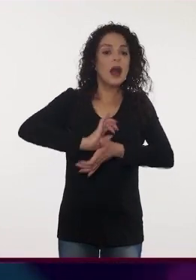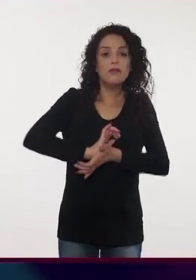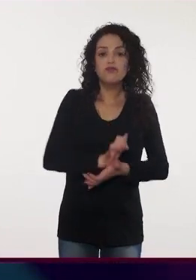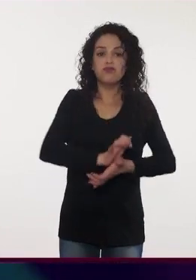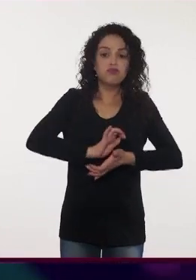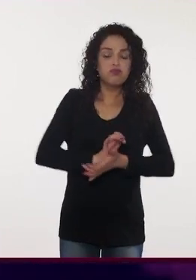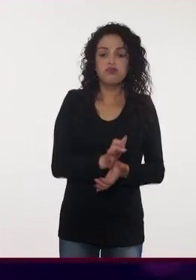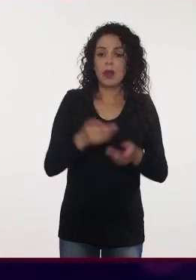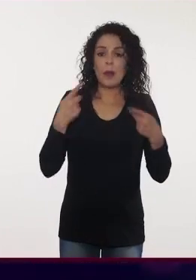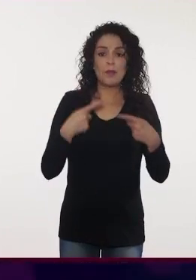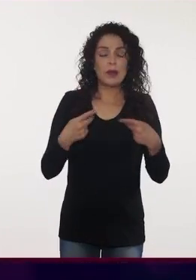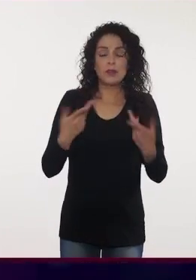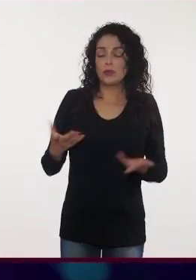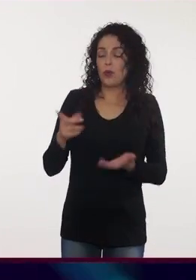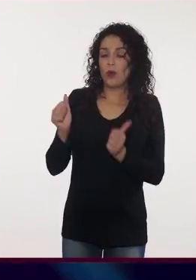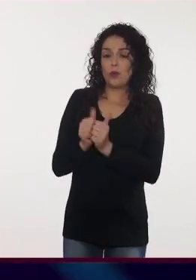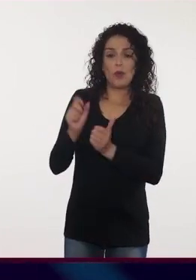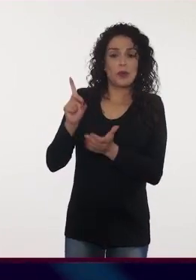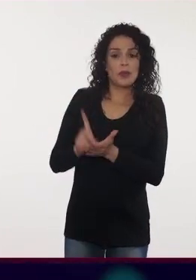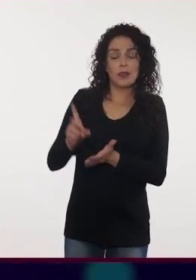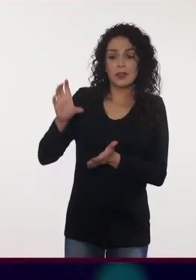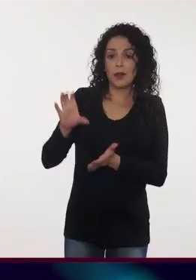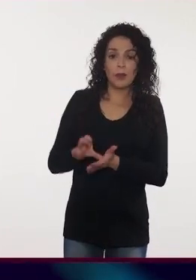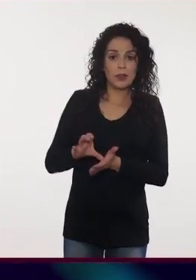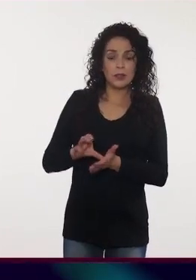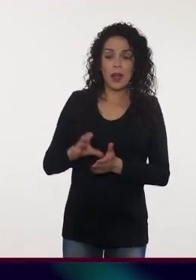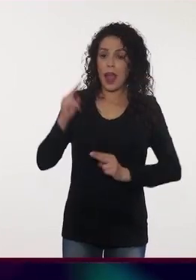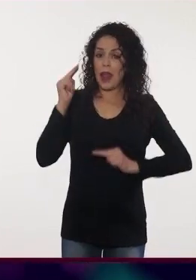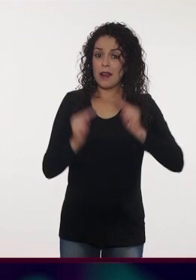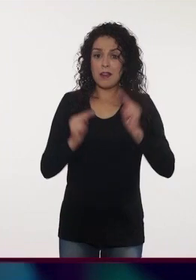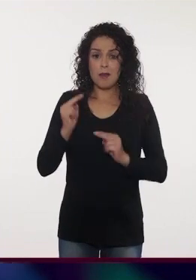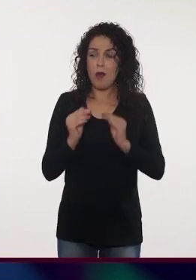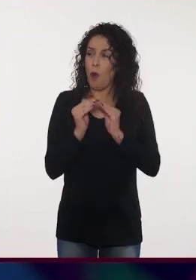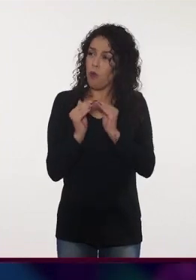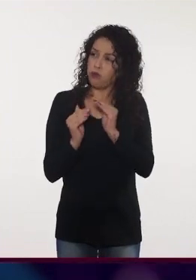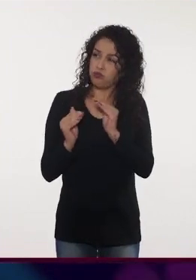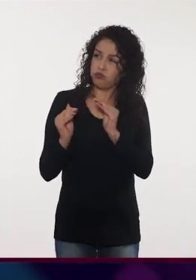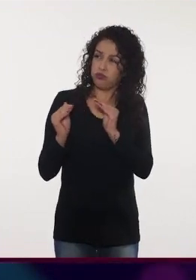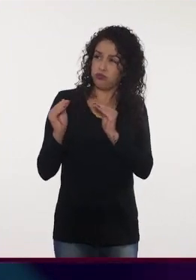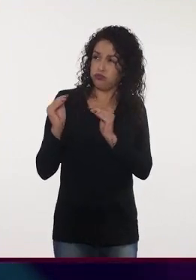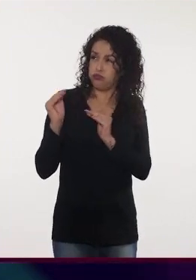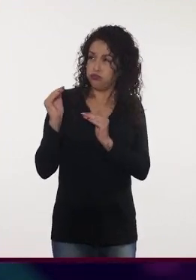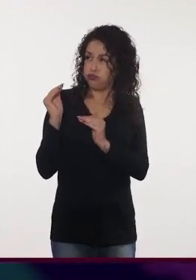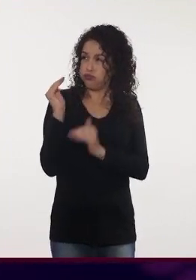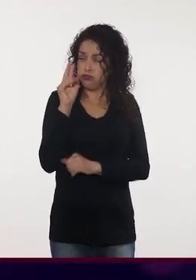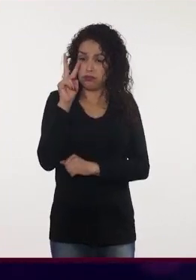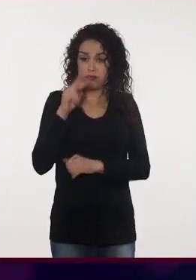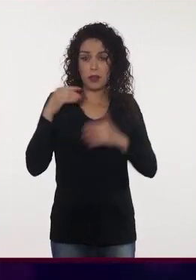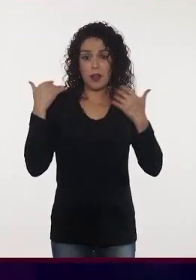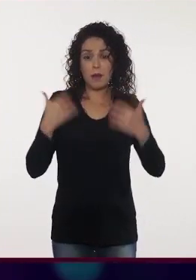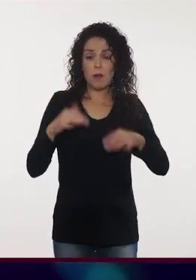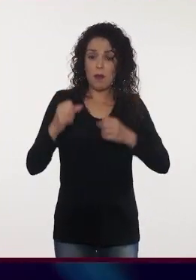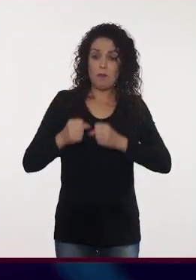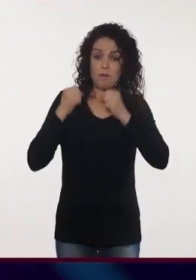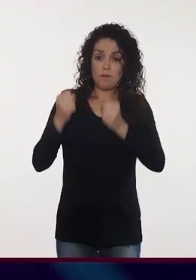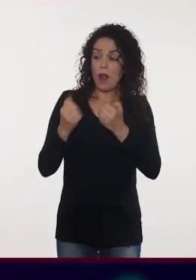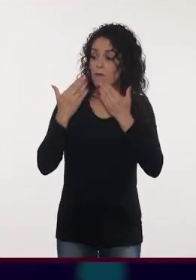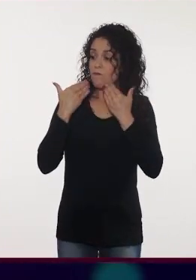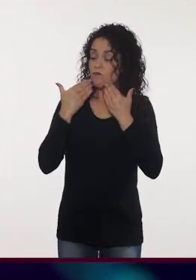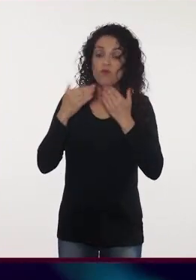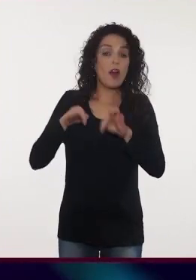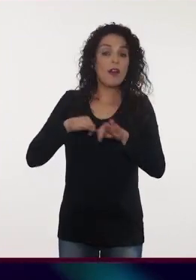personas con discapacidad. Hay un alto nivel de desempleo, muchos prejuicios en cuanto a su